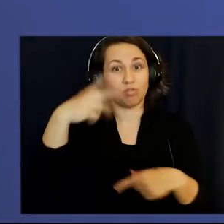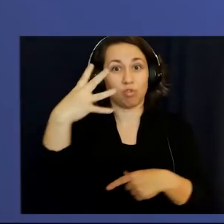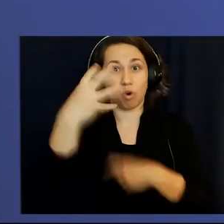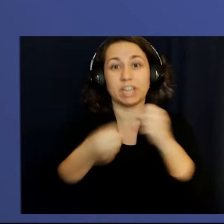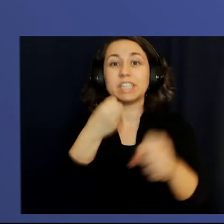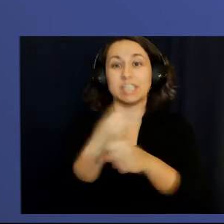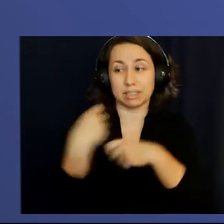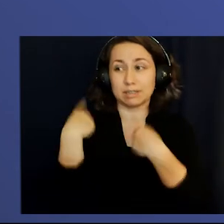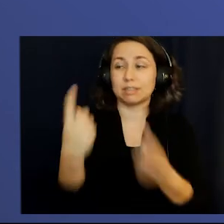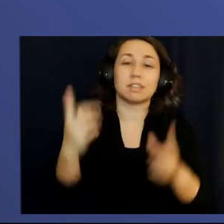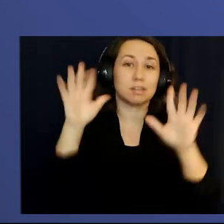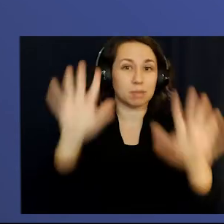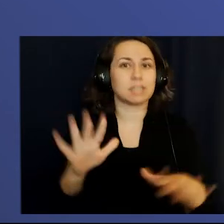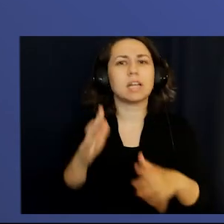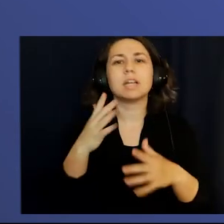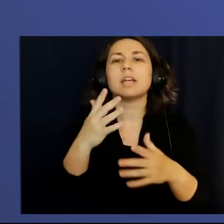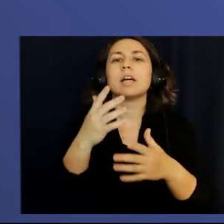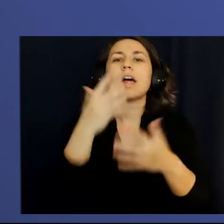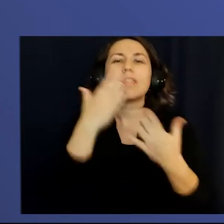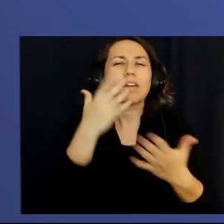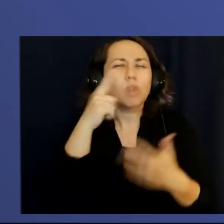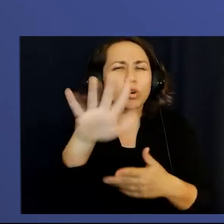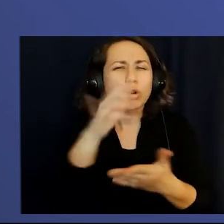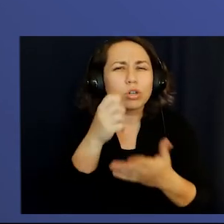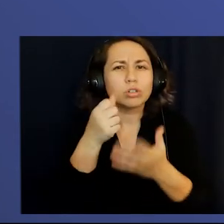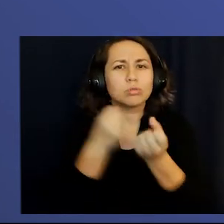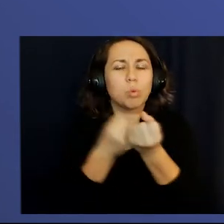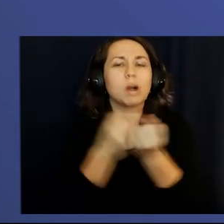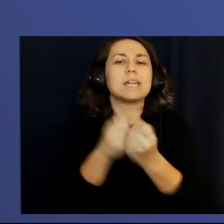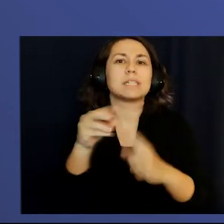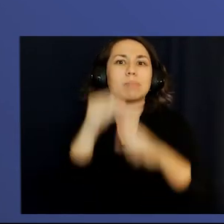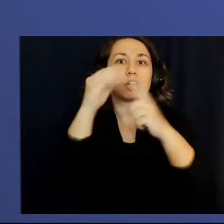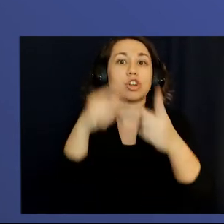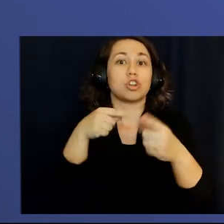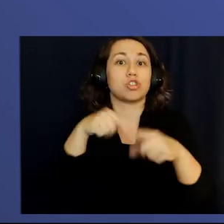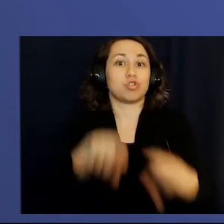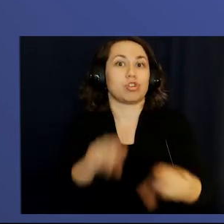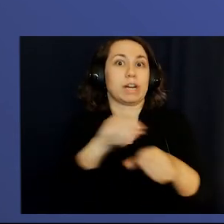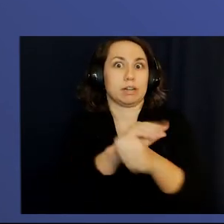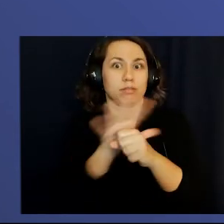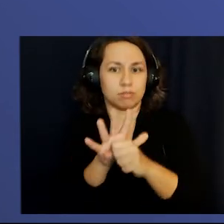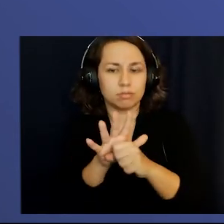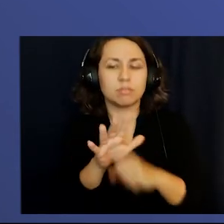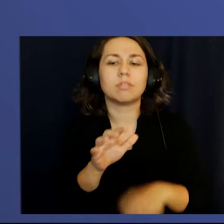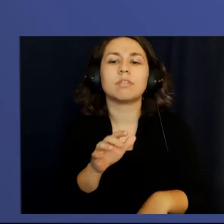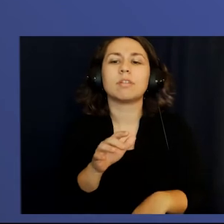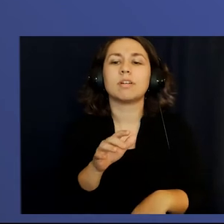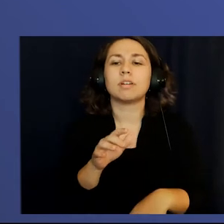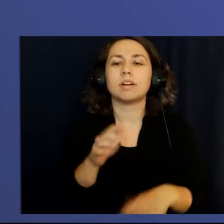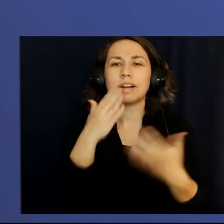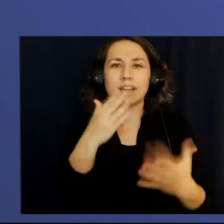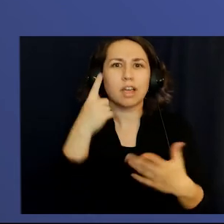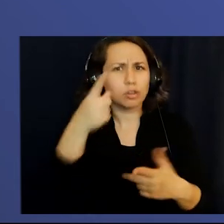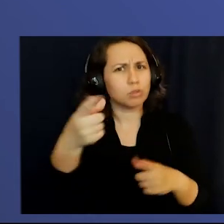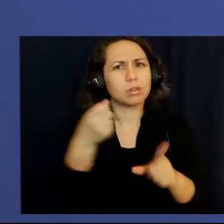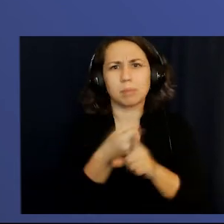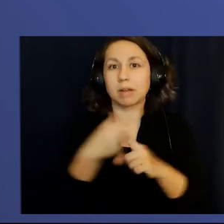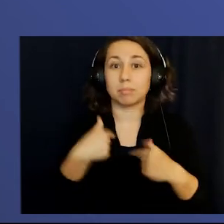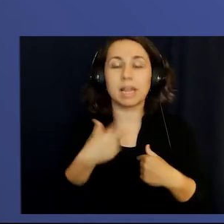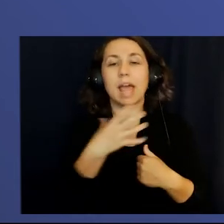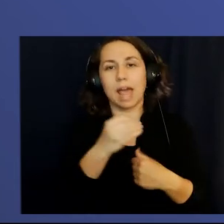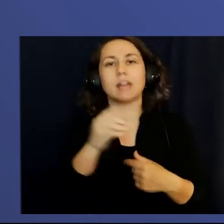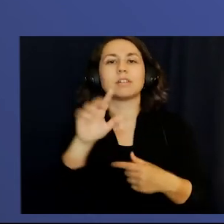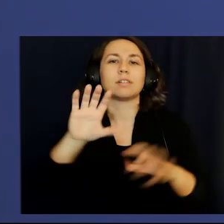sorprendentes. Gracias por todo su apoyo, en particular en la pandemia. Han hecho un gran impacto, no solo para mí, sino para toda la promoción de